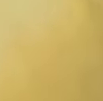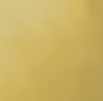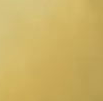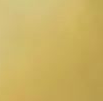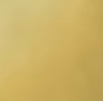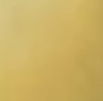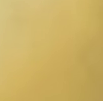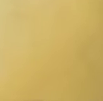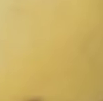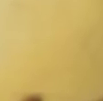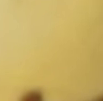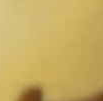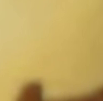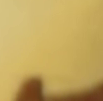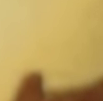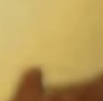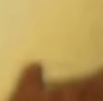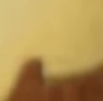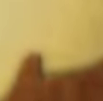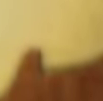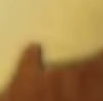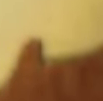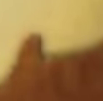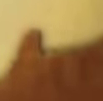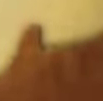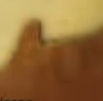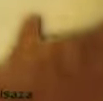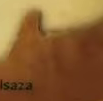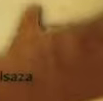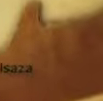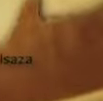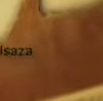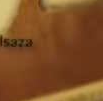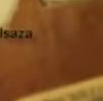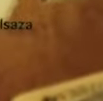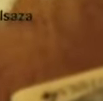¡No lo podemos permitir! No.